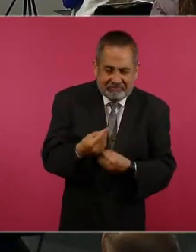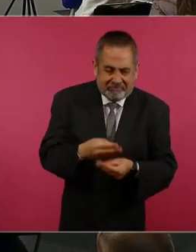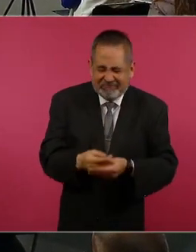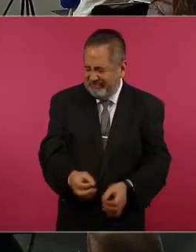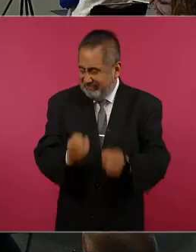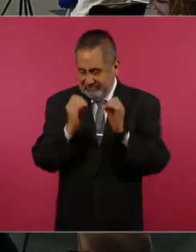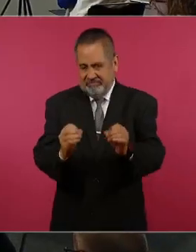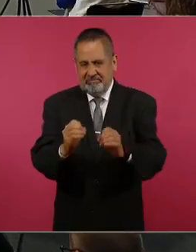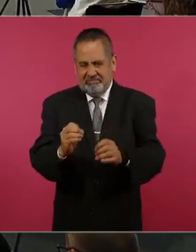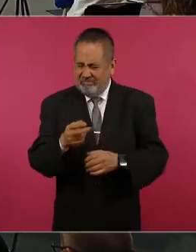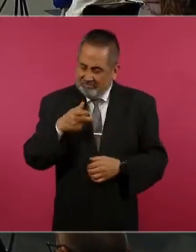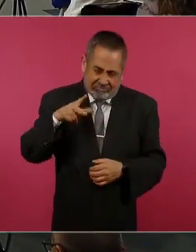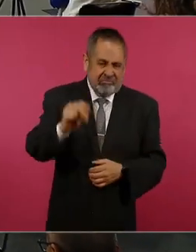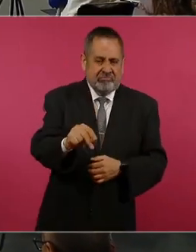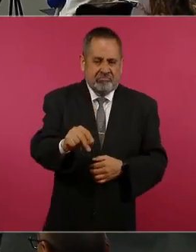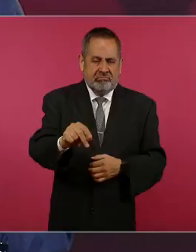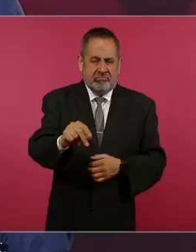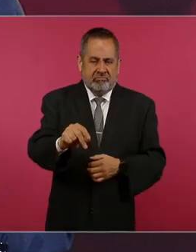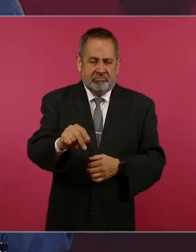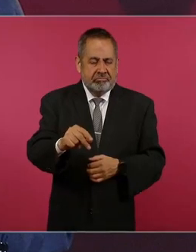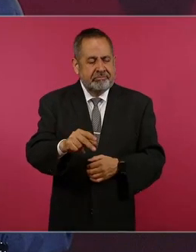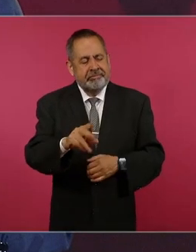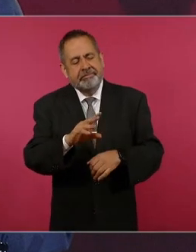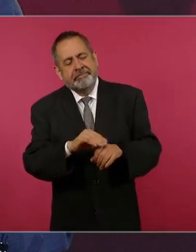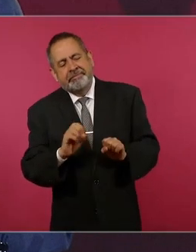impunidad.